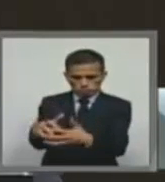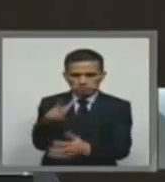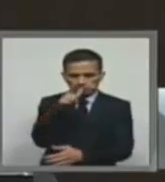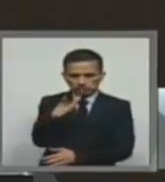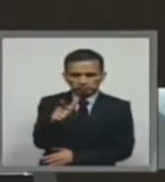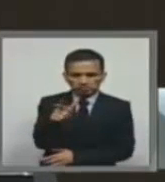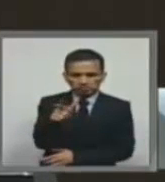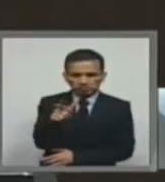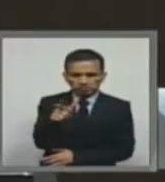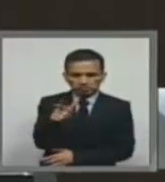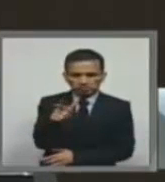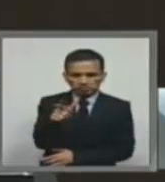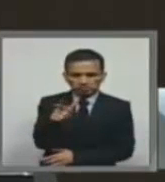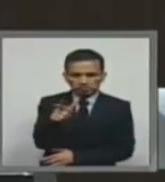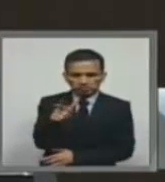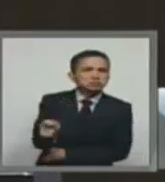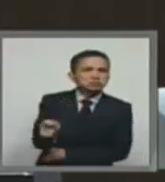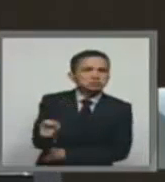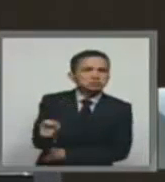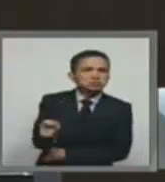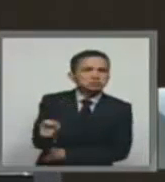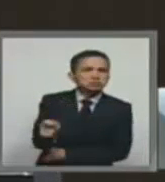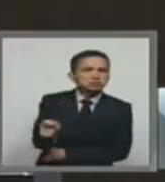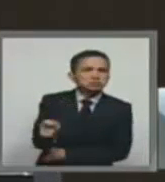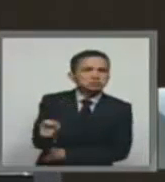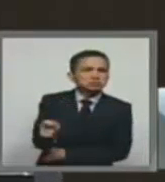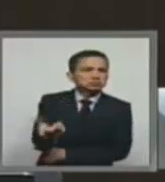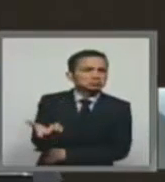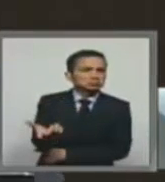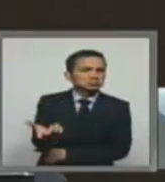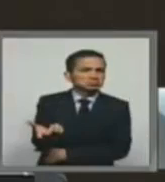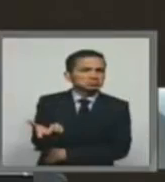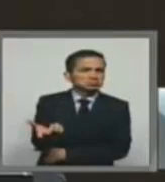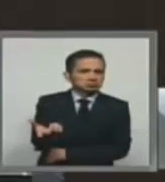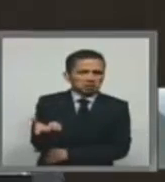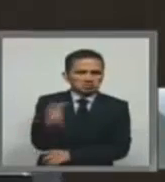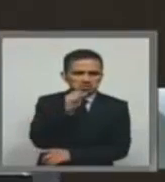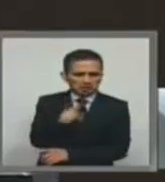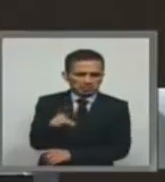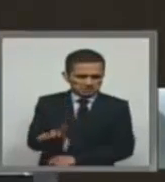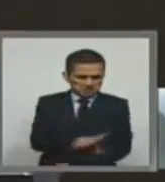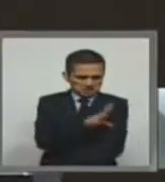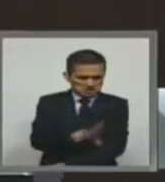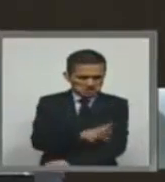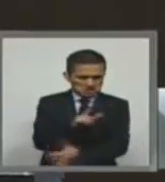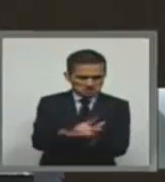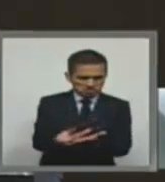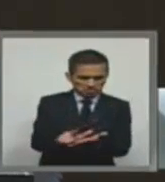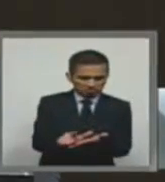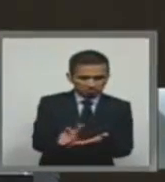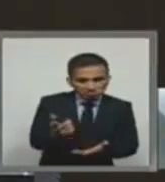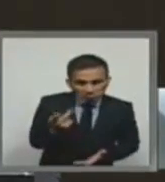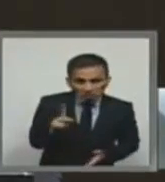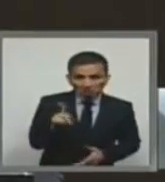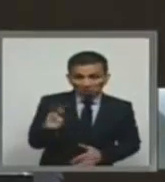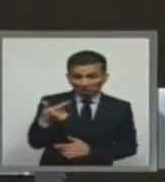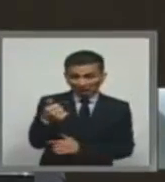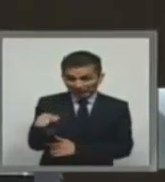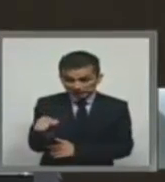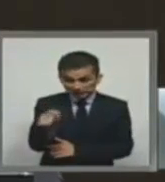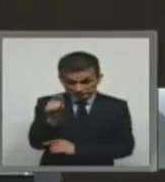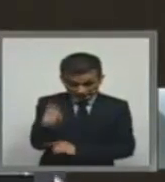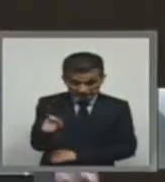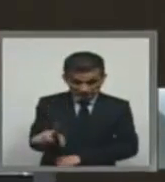que el gas entra dentro de la energía limpia. Pues el gas no es energía limpia como